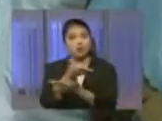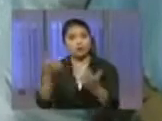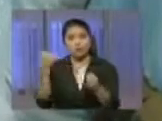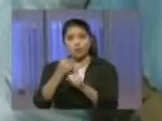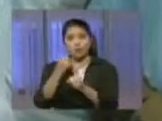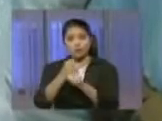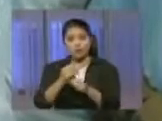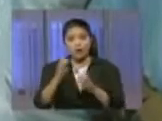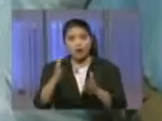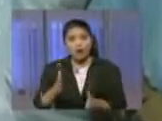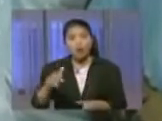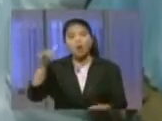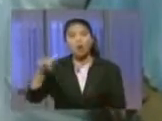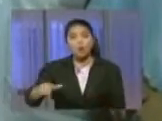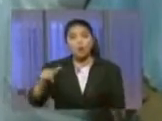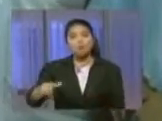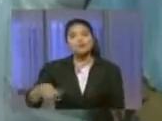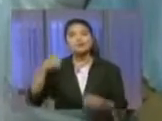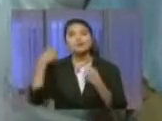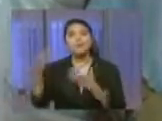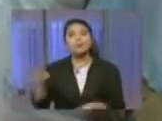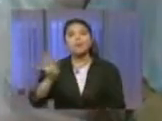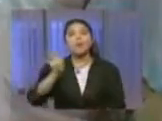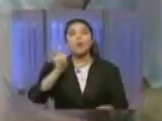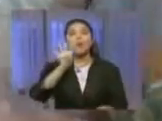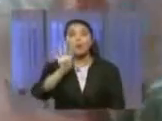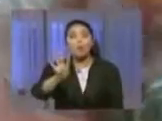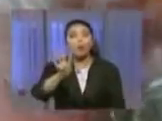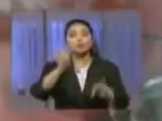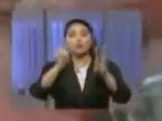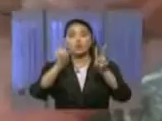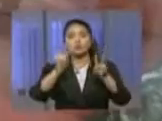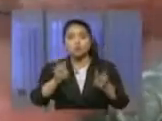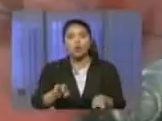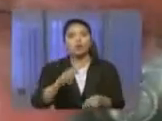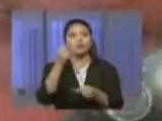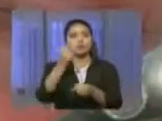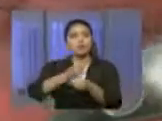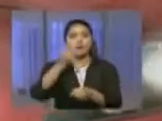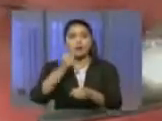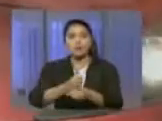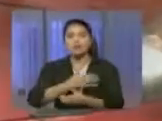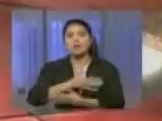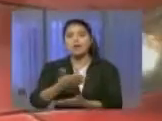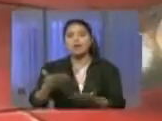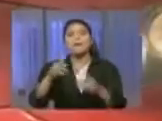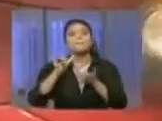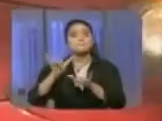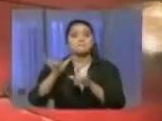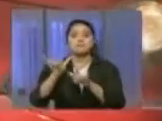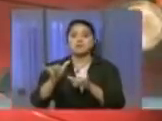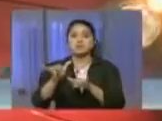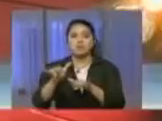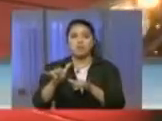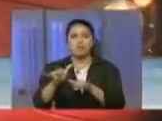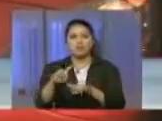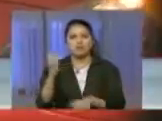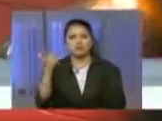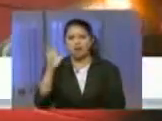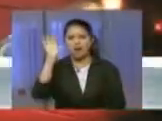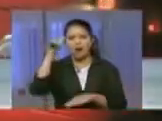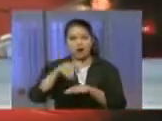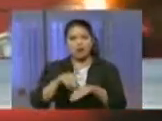entreg nuevas unidades que van a ser operadas por tras aragua nuestra